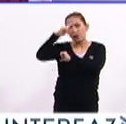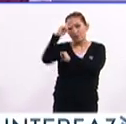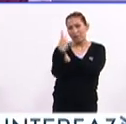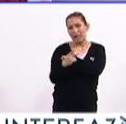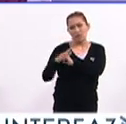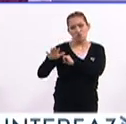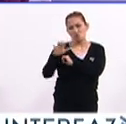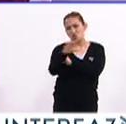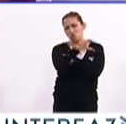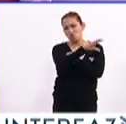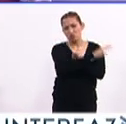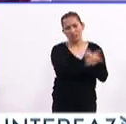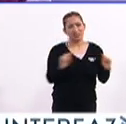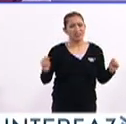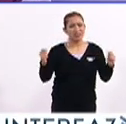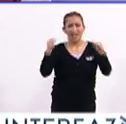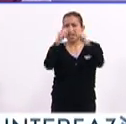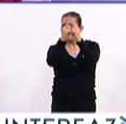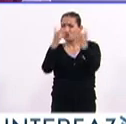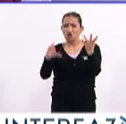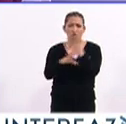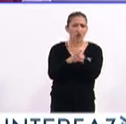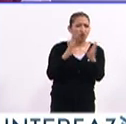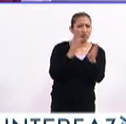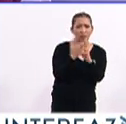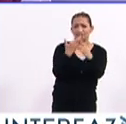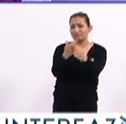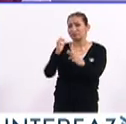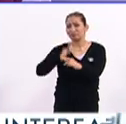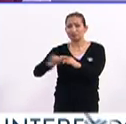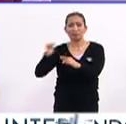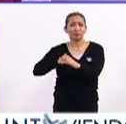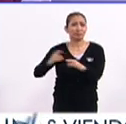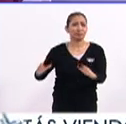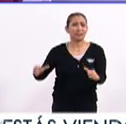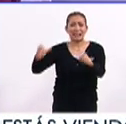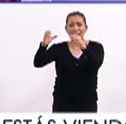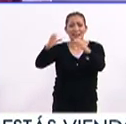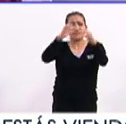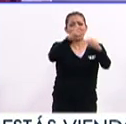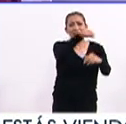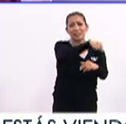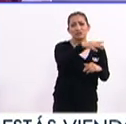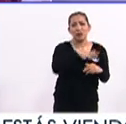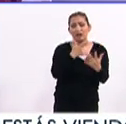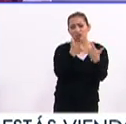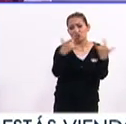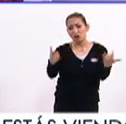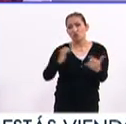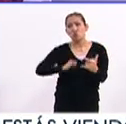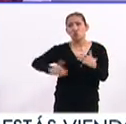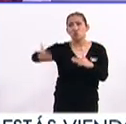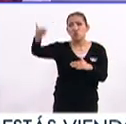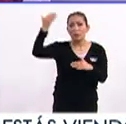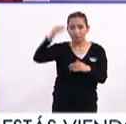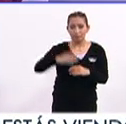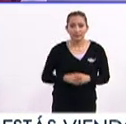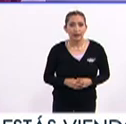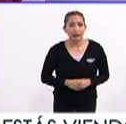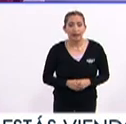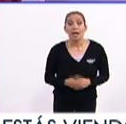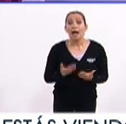y pues todos los restos arqueológicos en los que se cuenta la historia de nuestros